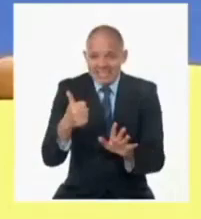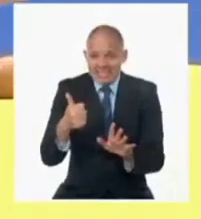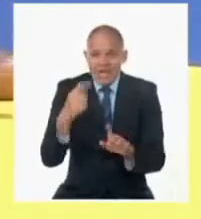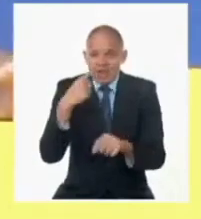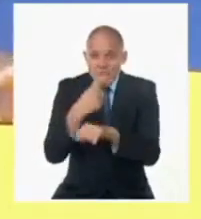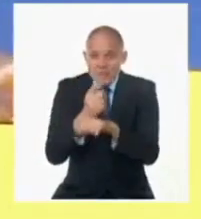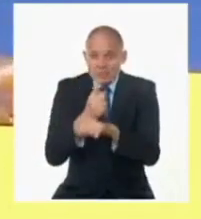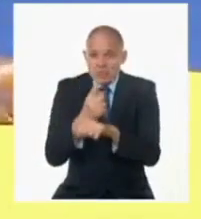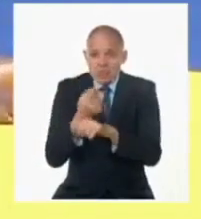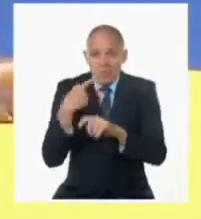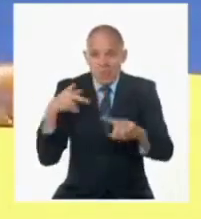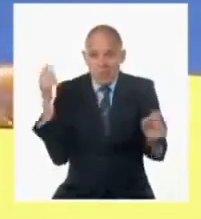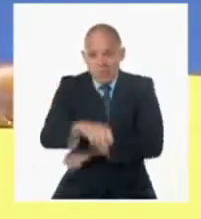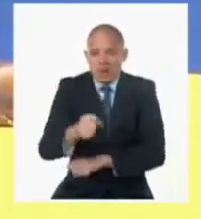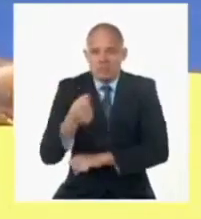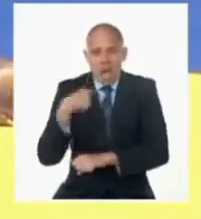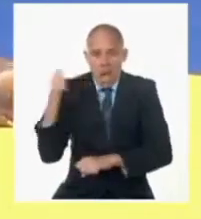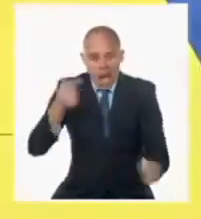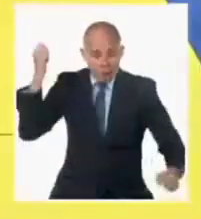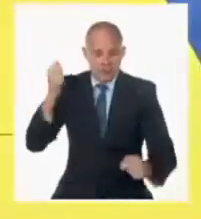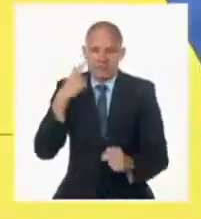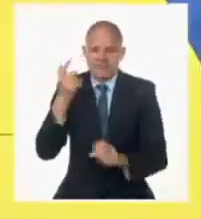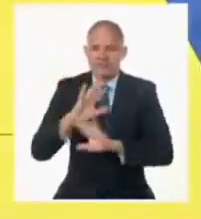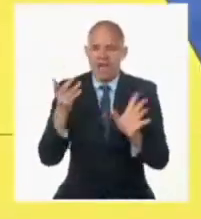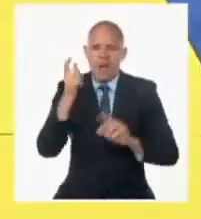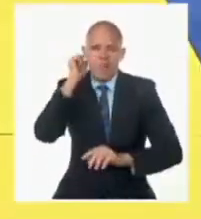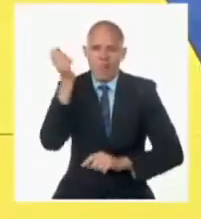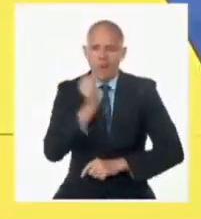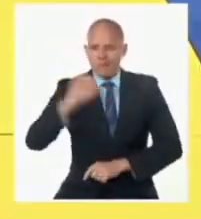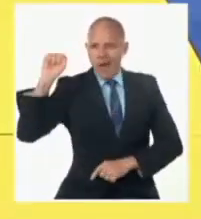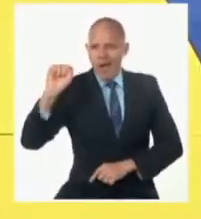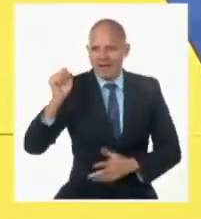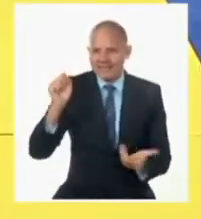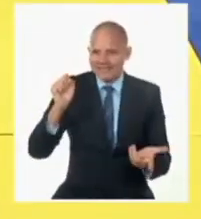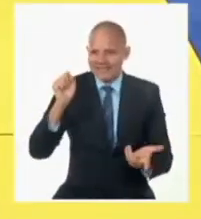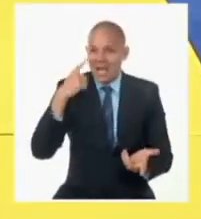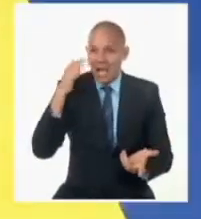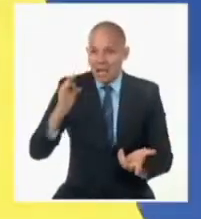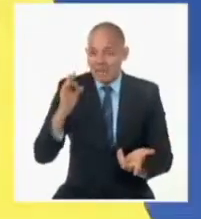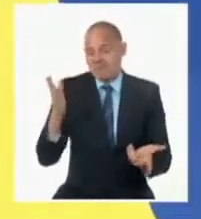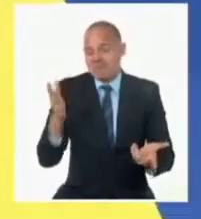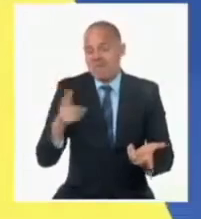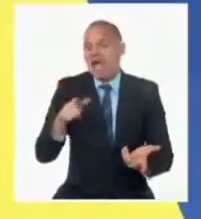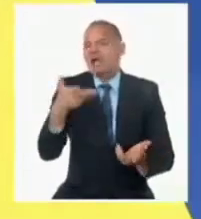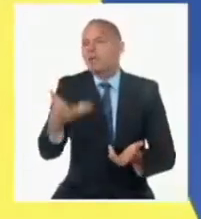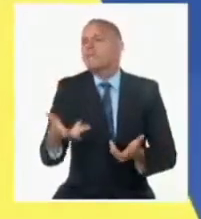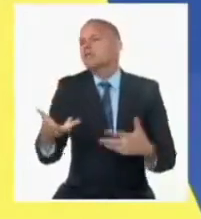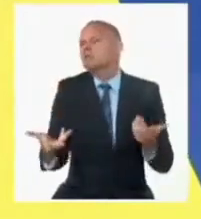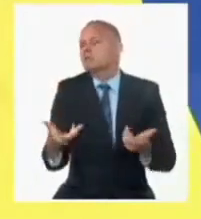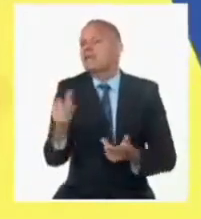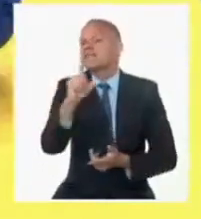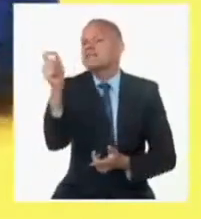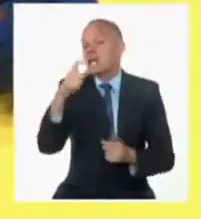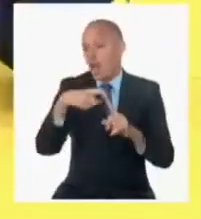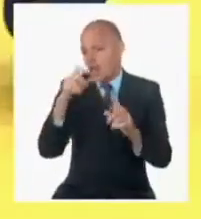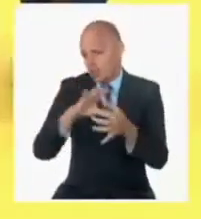minuto, se queda con la medalla de oro de esta división de más de 100 kilogramos